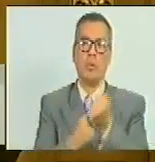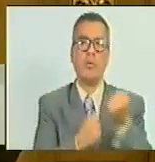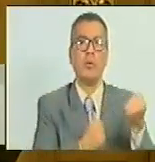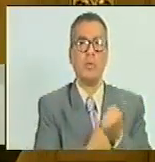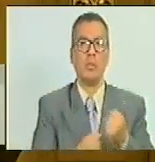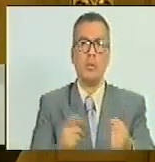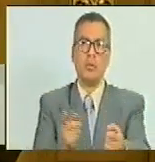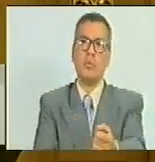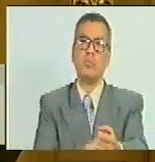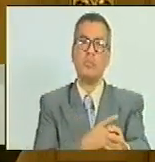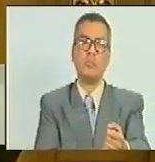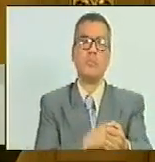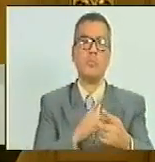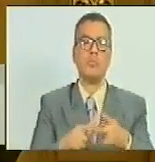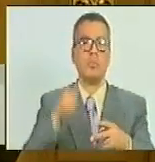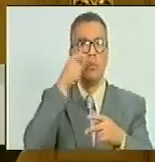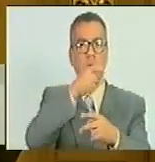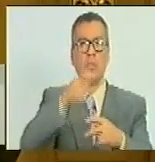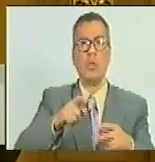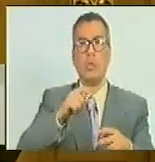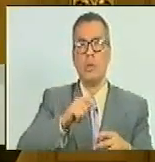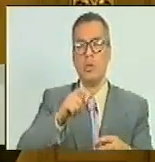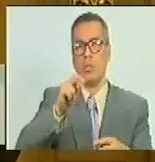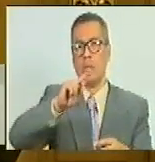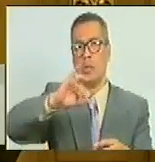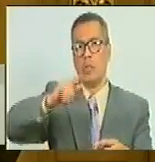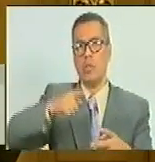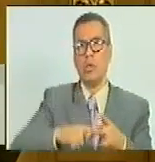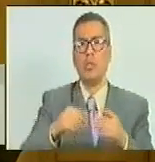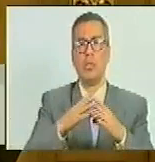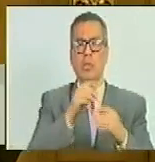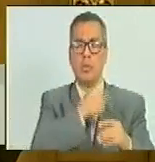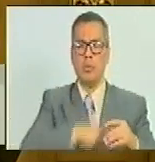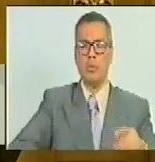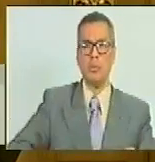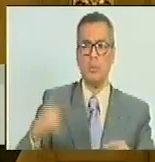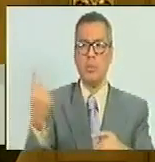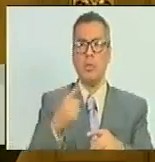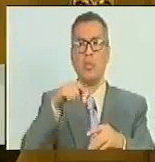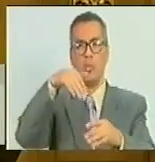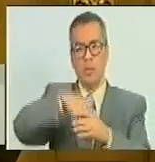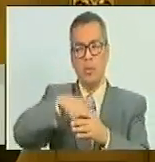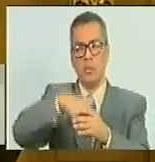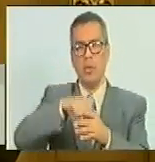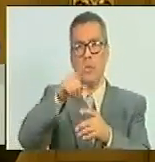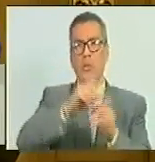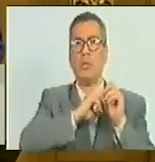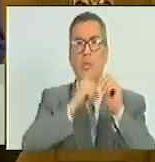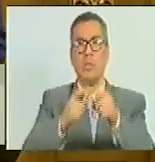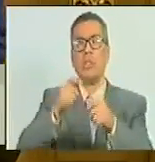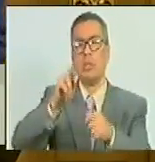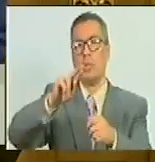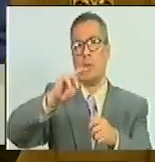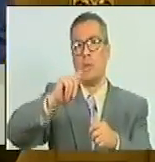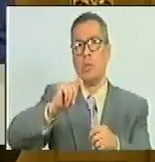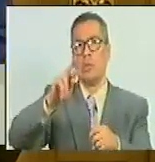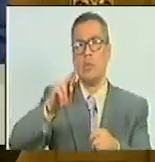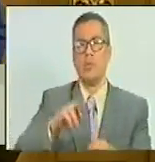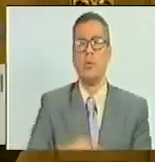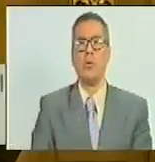la hermandad del pueblo de Turquía y su presidente recién electo, Recep Tayyip